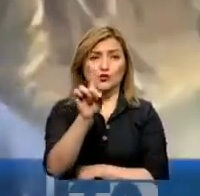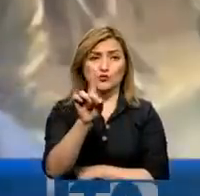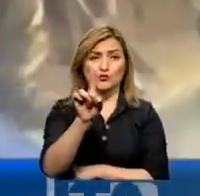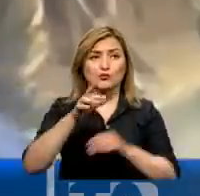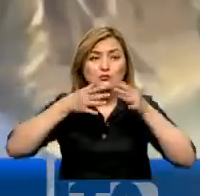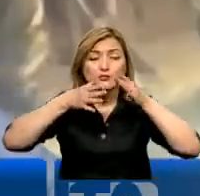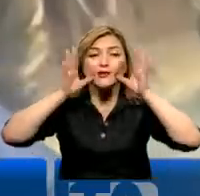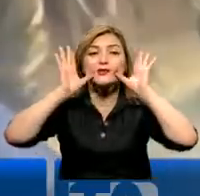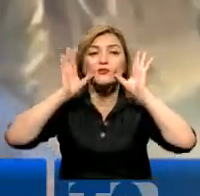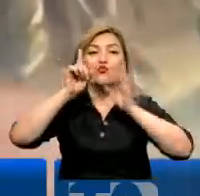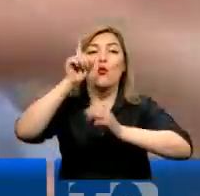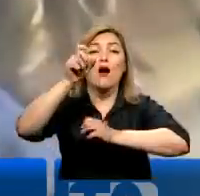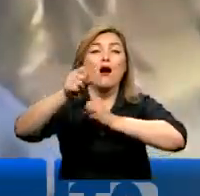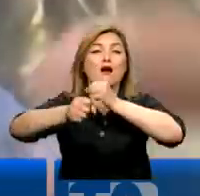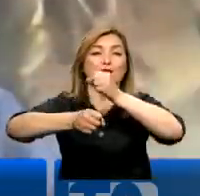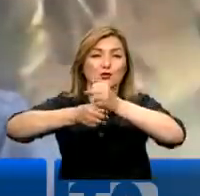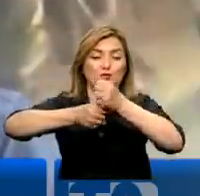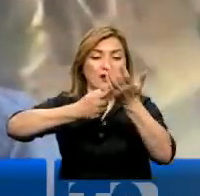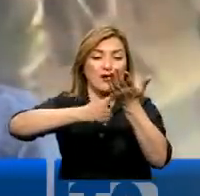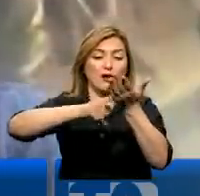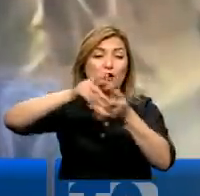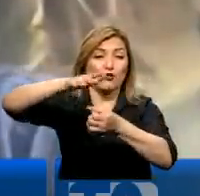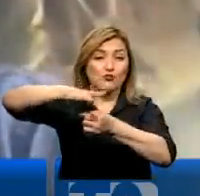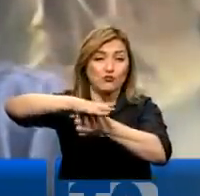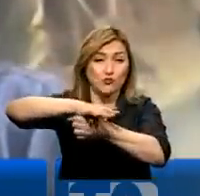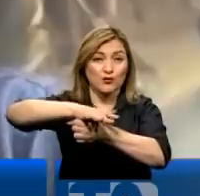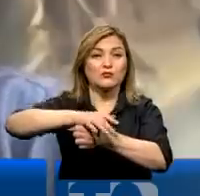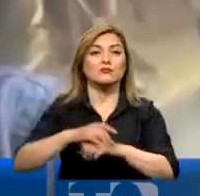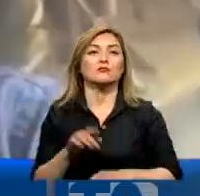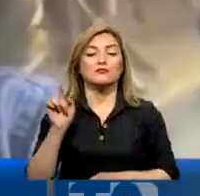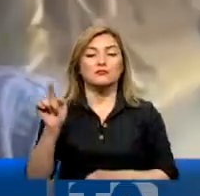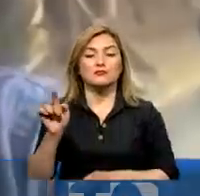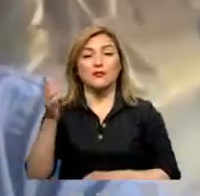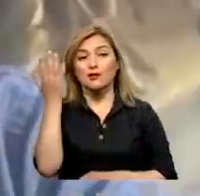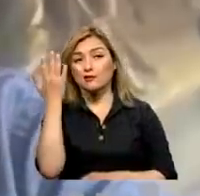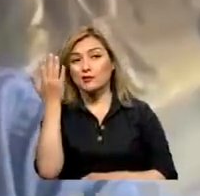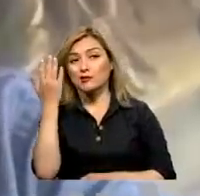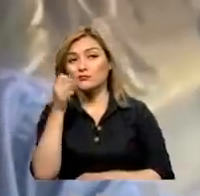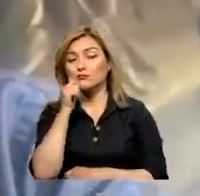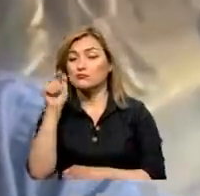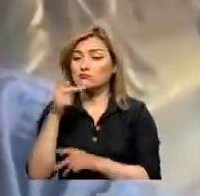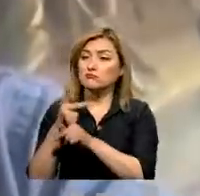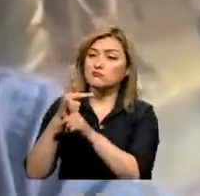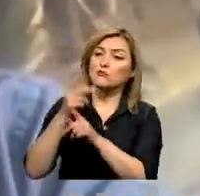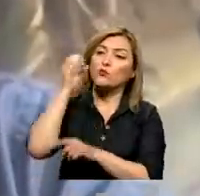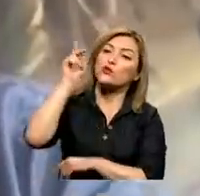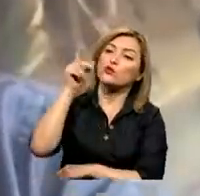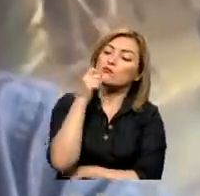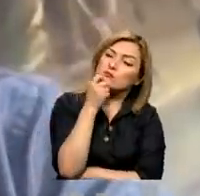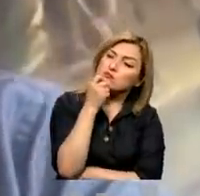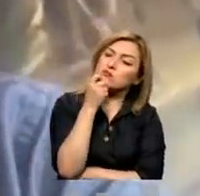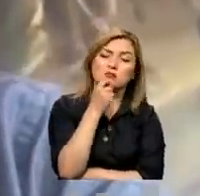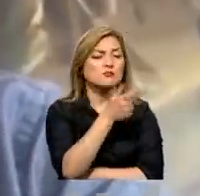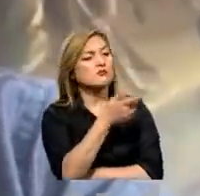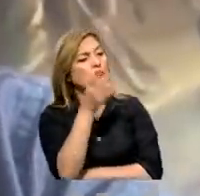año, o sea, tenemos todo el año para hacer un análisis completo, que el señor alcalde escuchará tanto las posturas de los señores concejales, como también escuchará